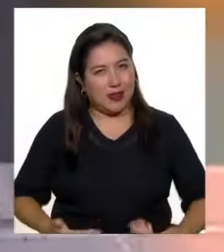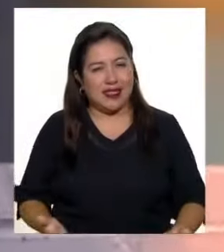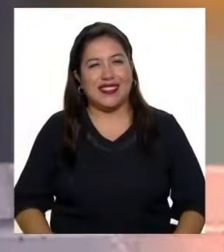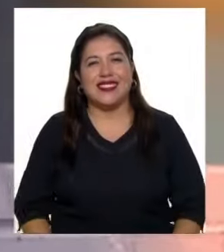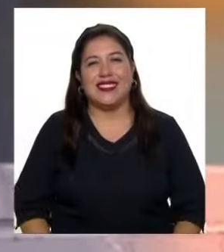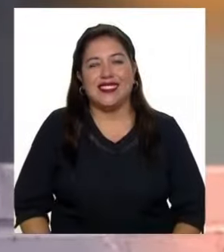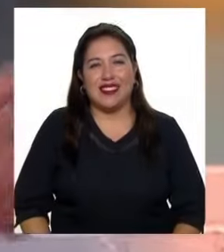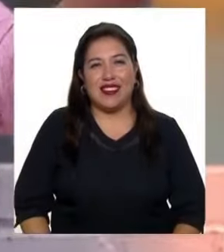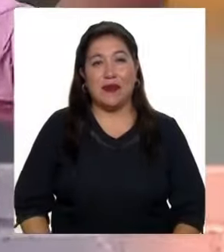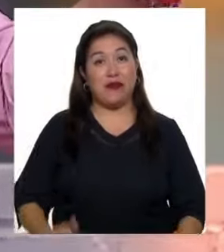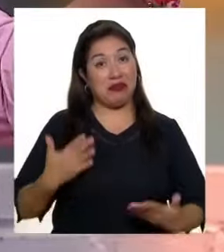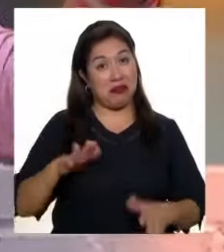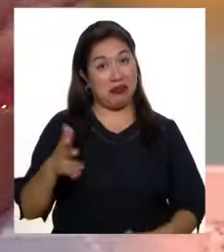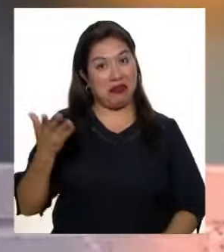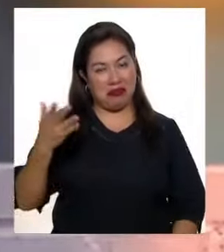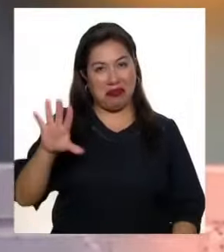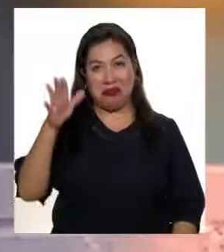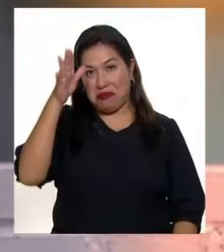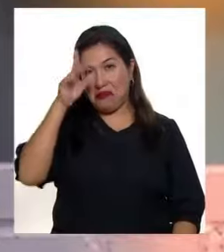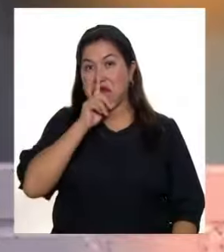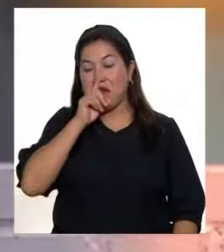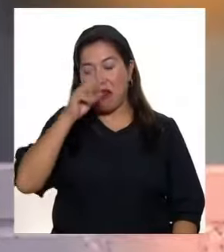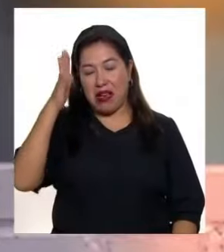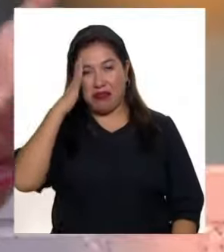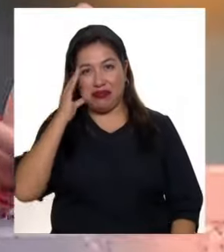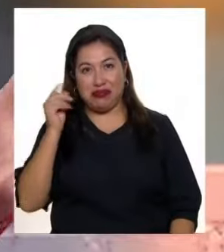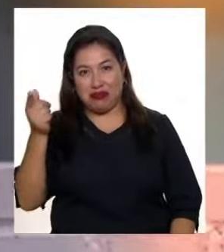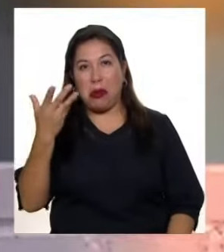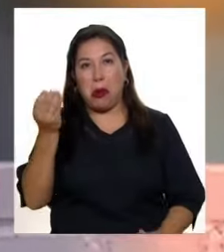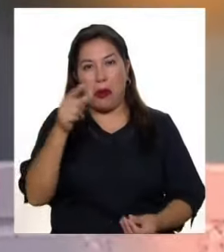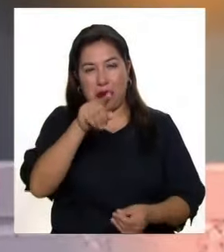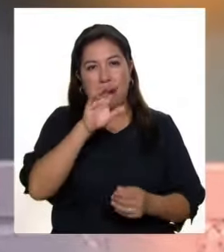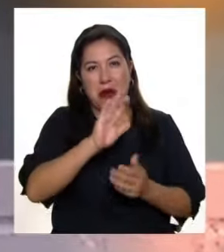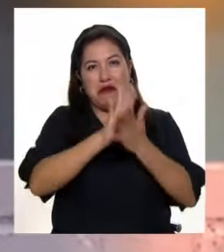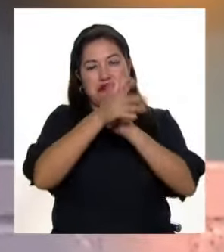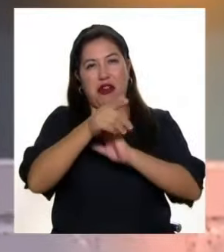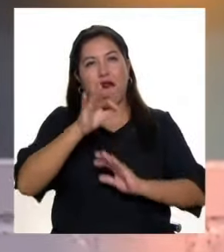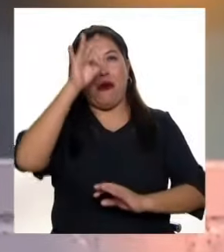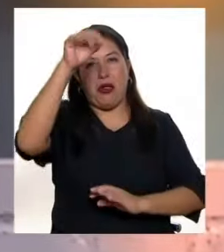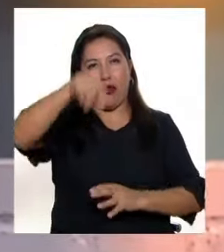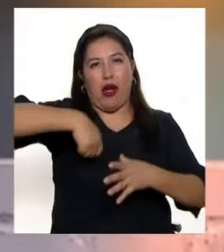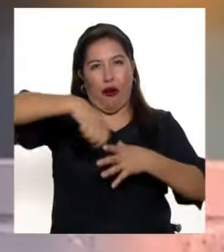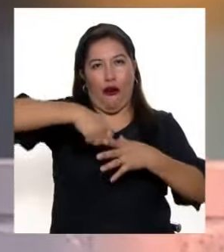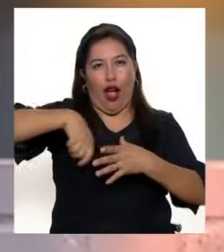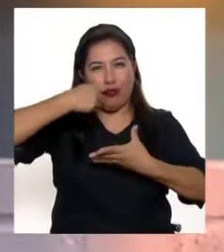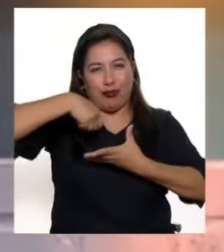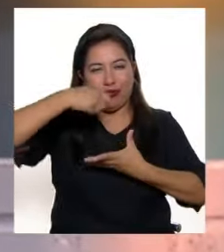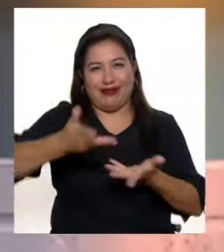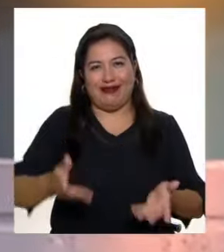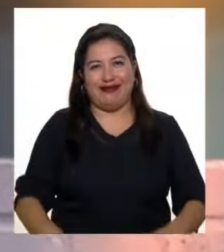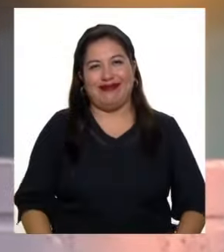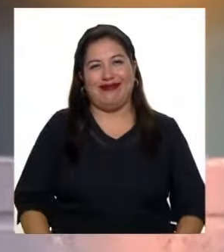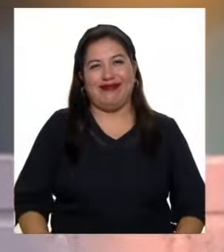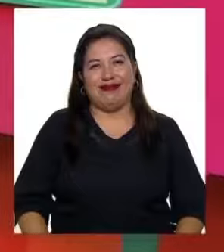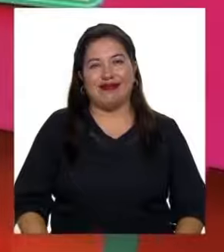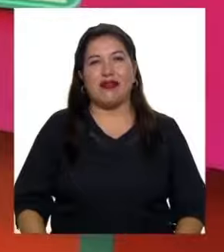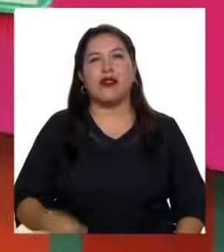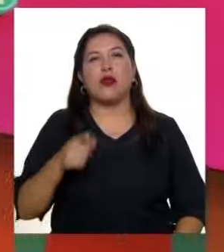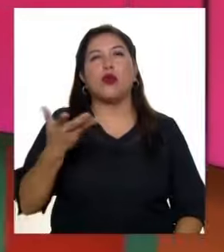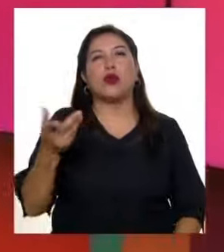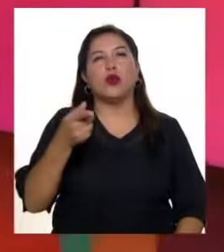ya estabas destinado, mi querido Pisu, para del buen diente. Del buen diente. Ok, doctor Tejada, ¿de niño yo? De niño